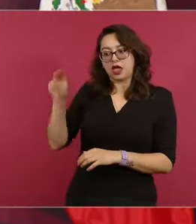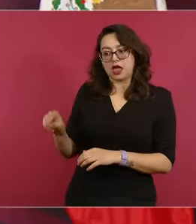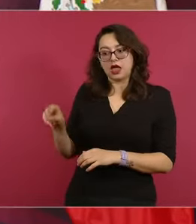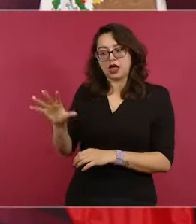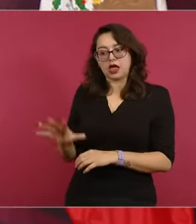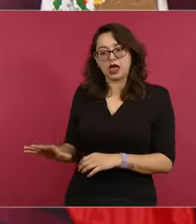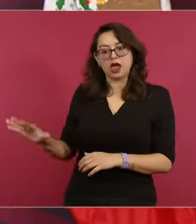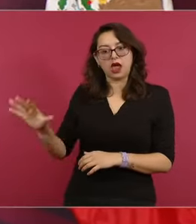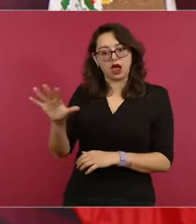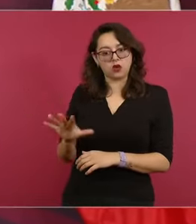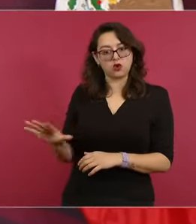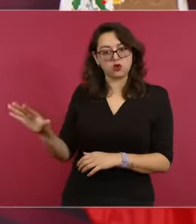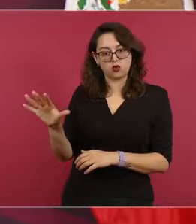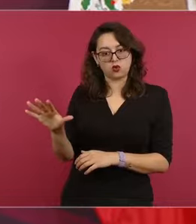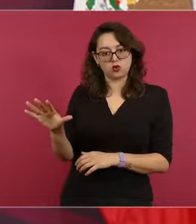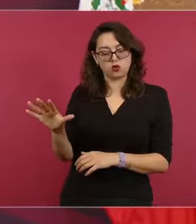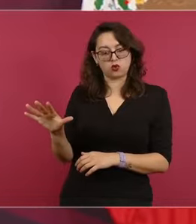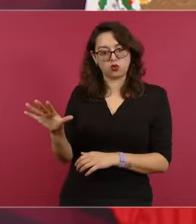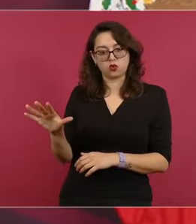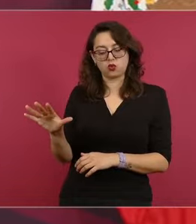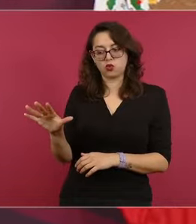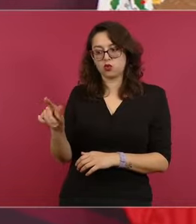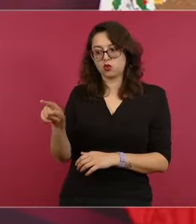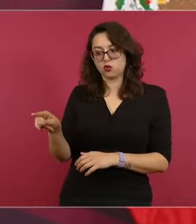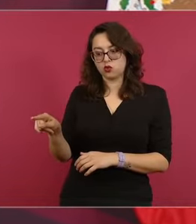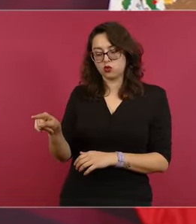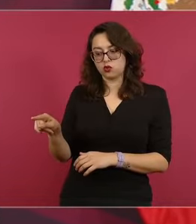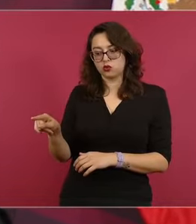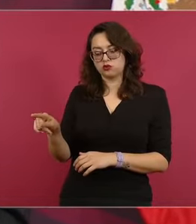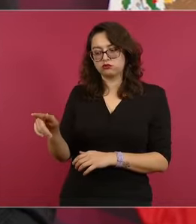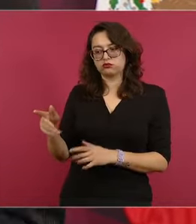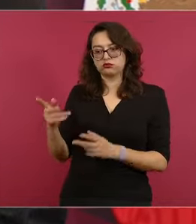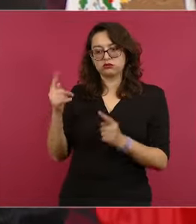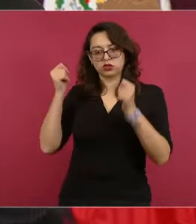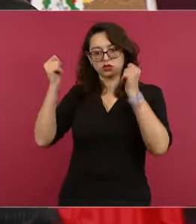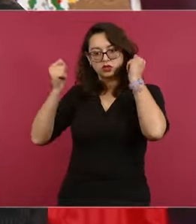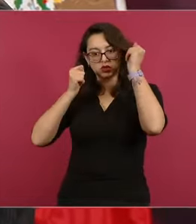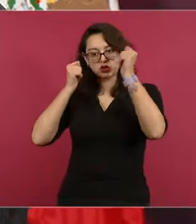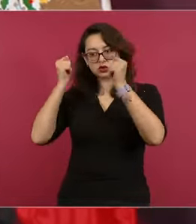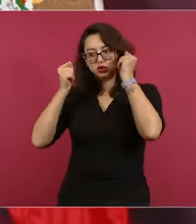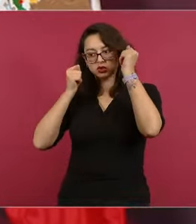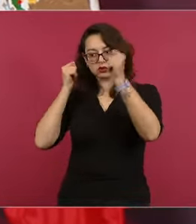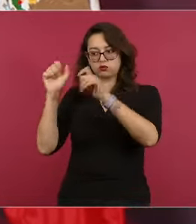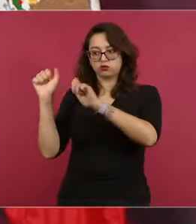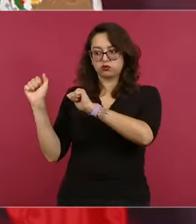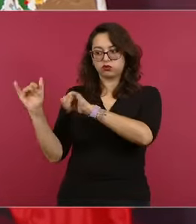Cancún ahora puedan internarse